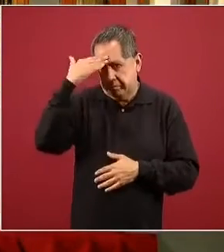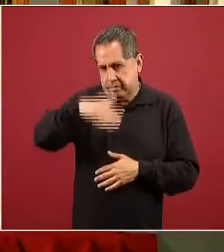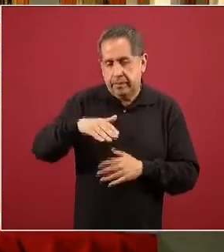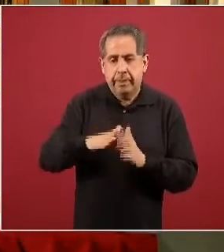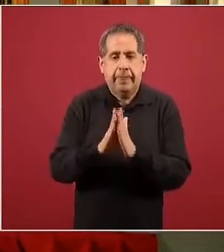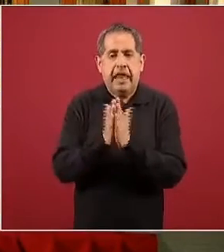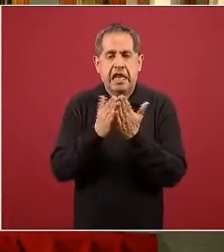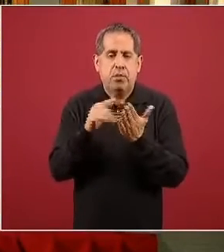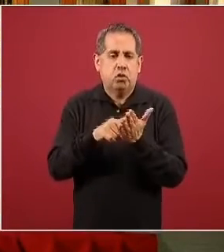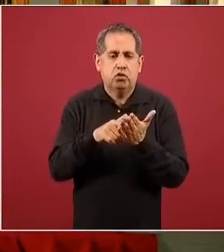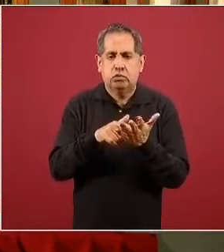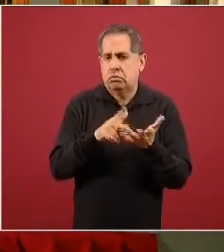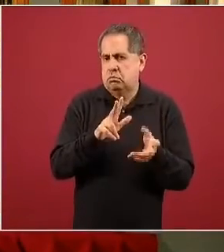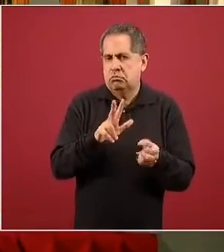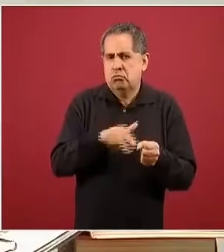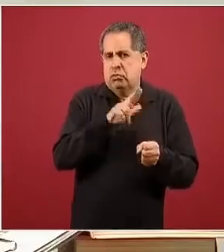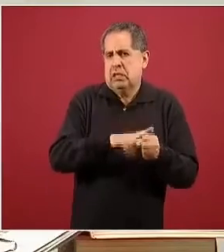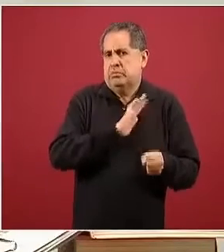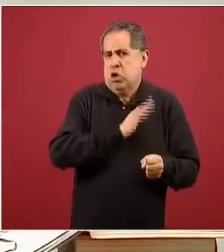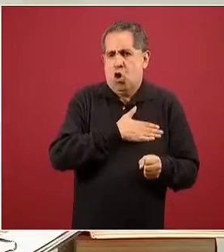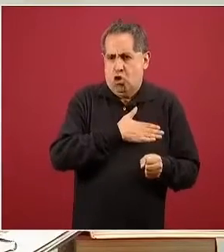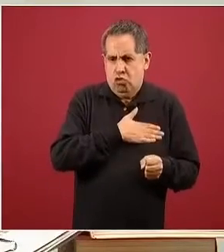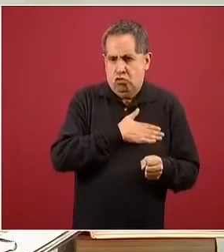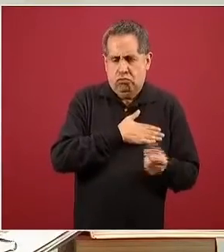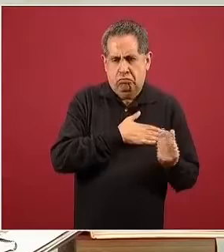los libros ordinarios en español.